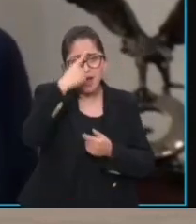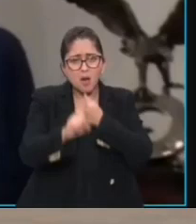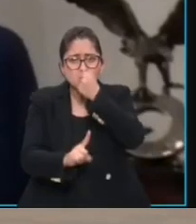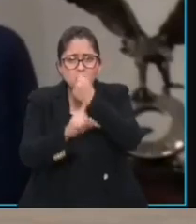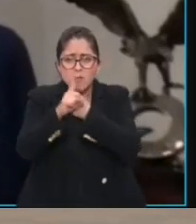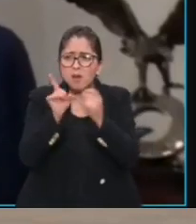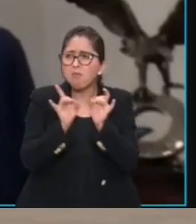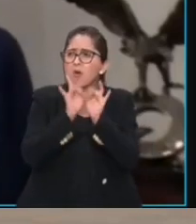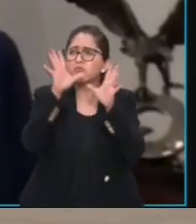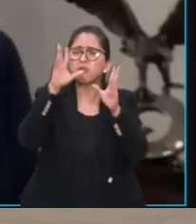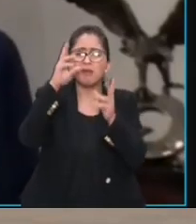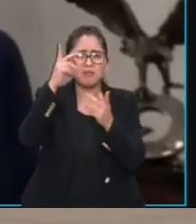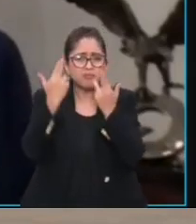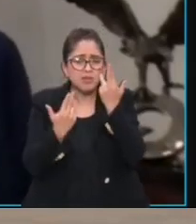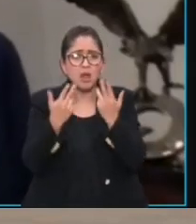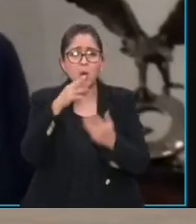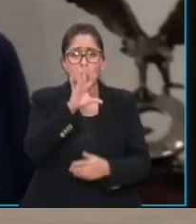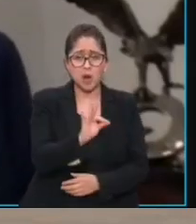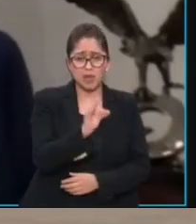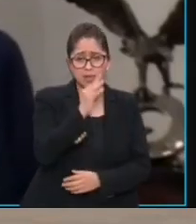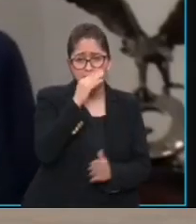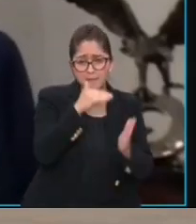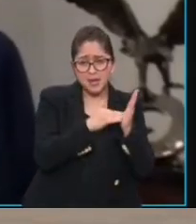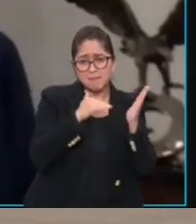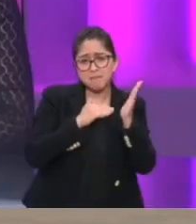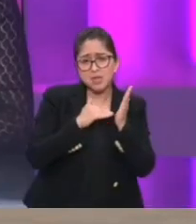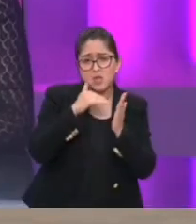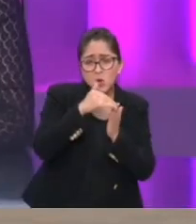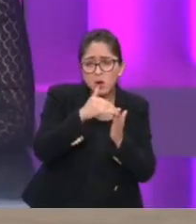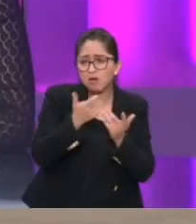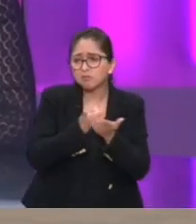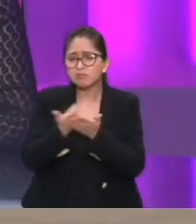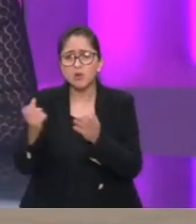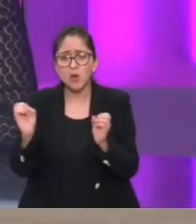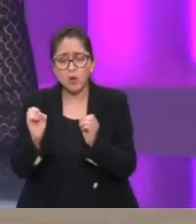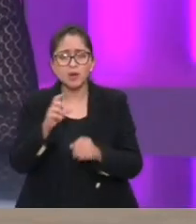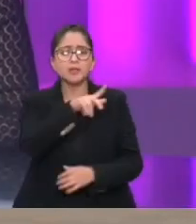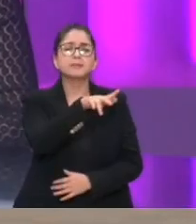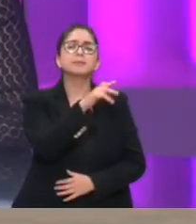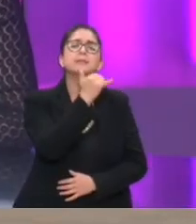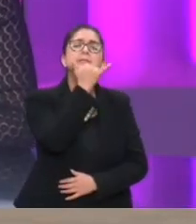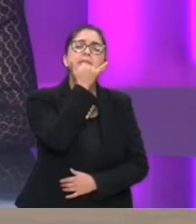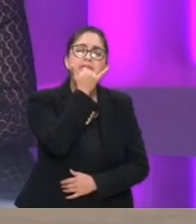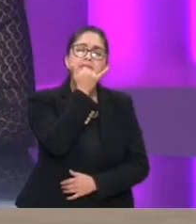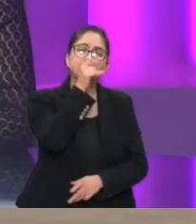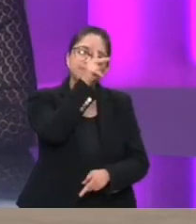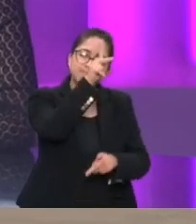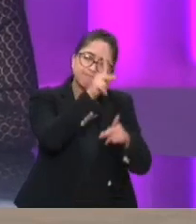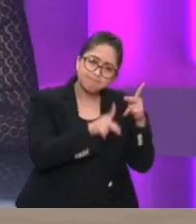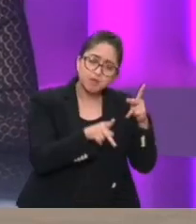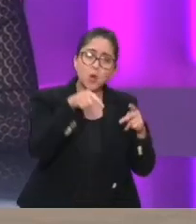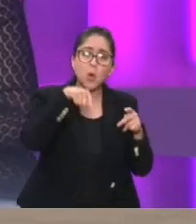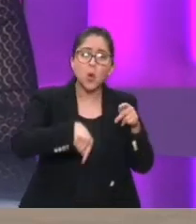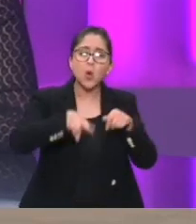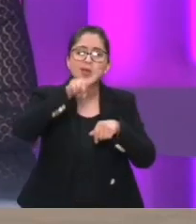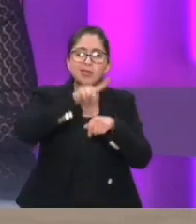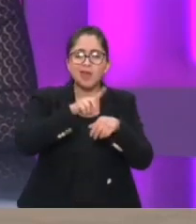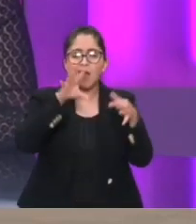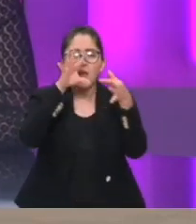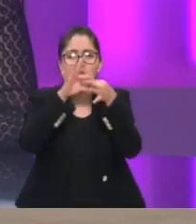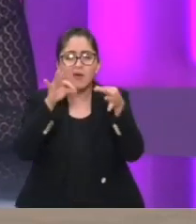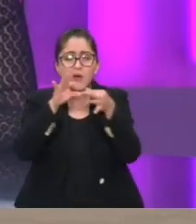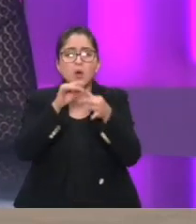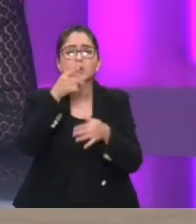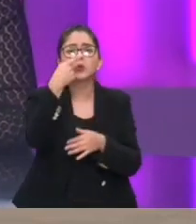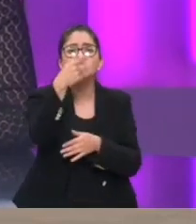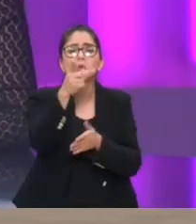catastróficos. 40 mil millones de pesos le quitó en el 2019. Héctor, lo interrumpo, por favor, para recordarle que el ejercicio de hoy se trata de propuestas de su partido,